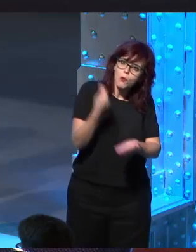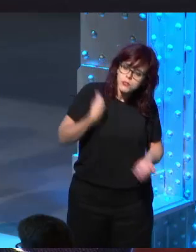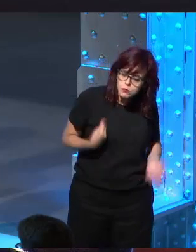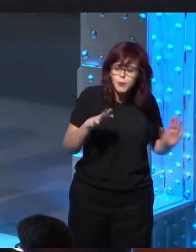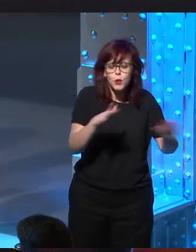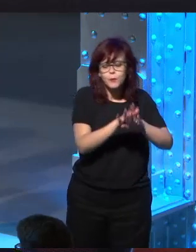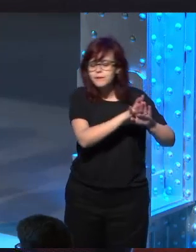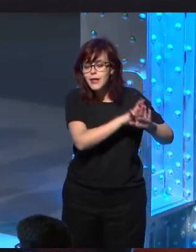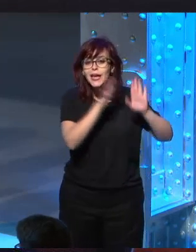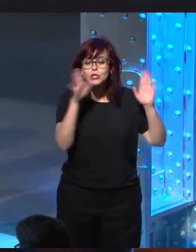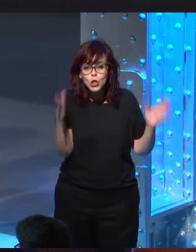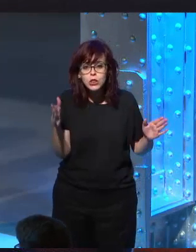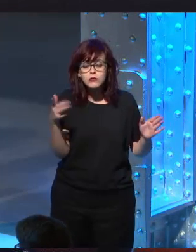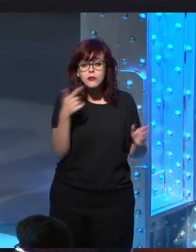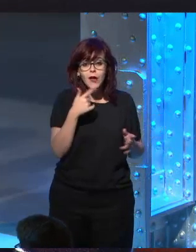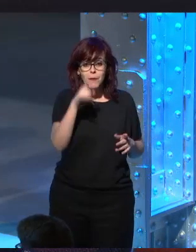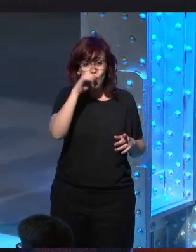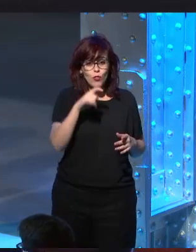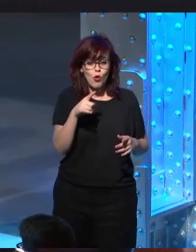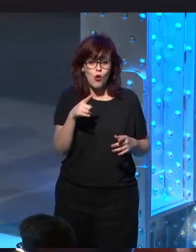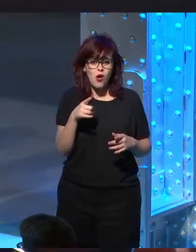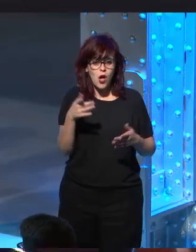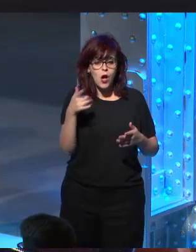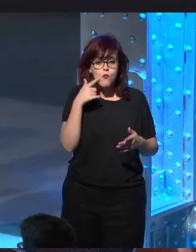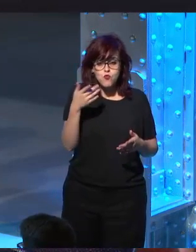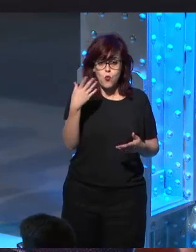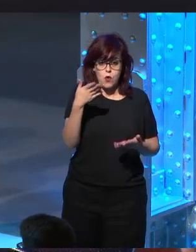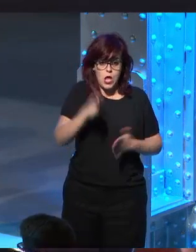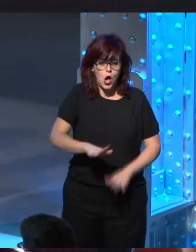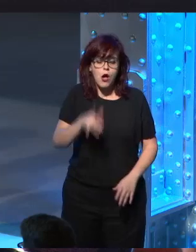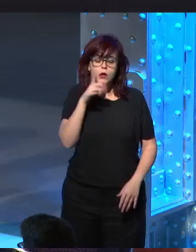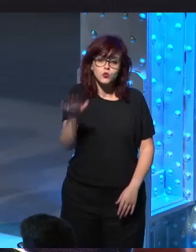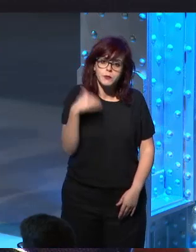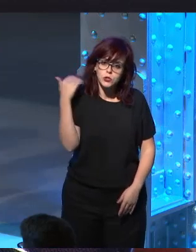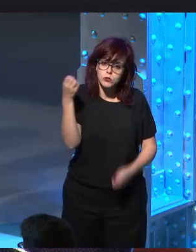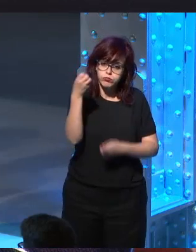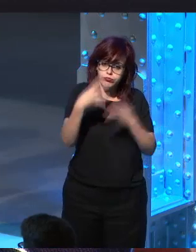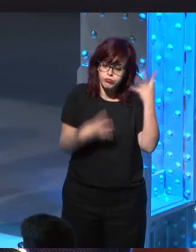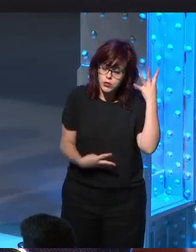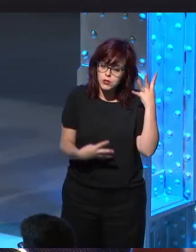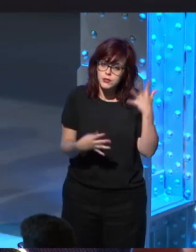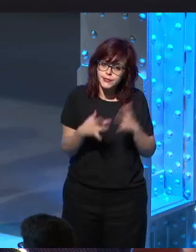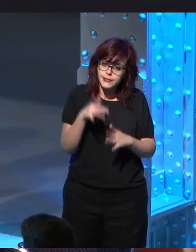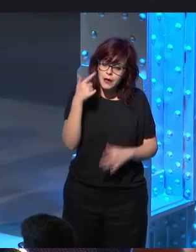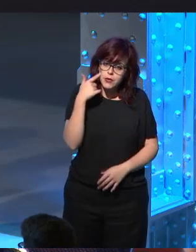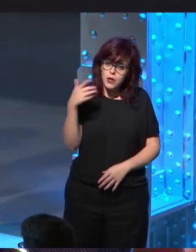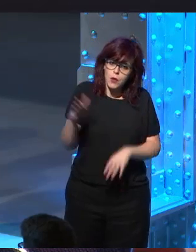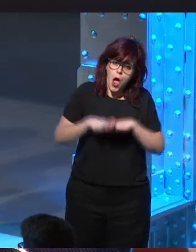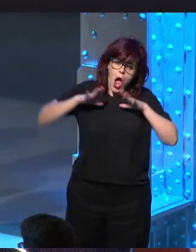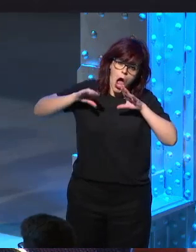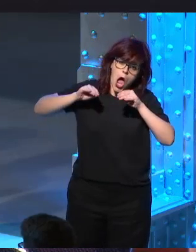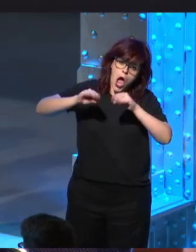Bueno, entonces venía un chaval a casa con unos cuantos suspensos, mi mujer y yo lo recibíamos, le pegábamos